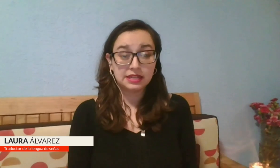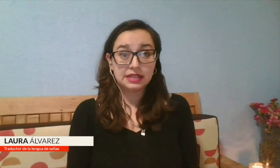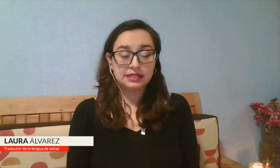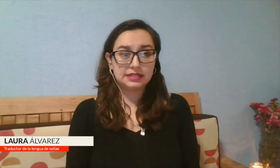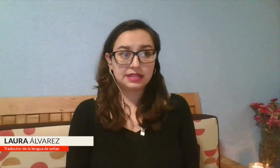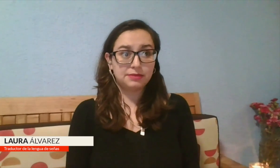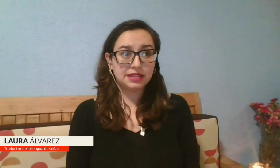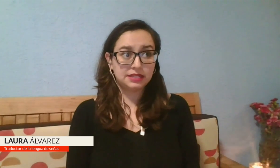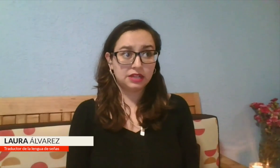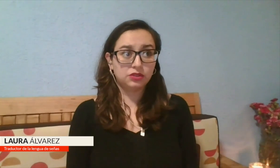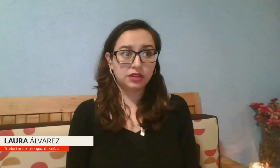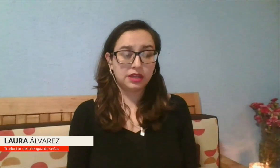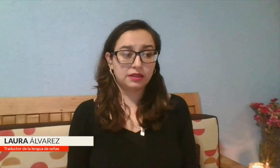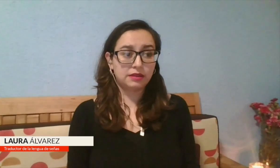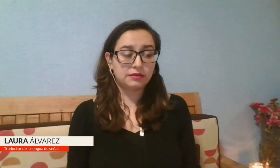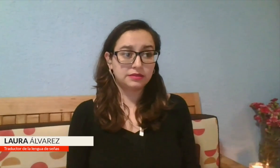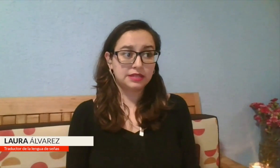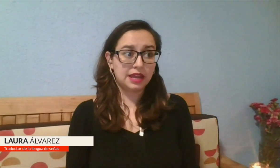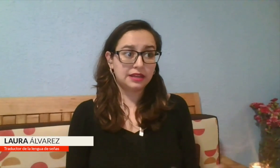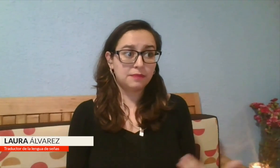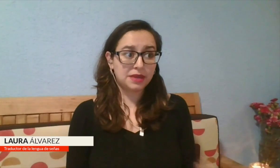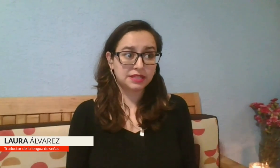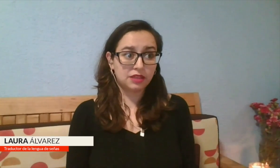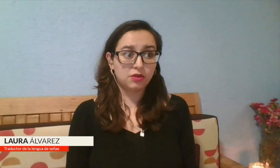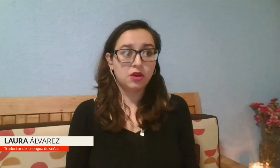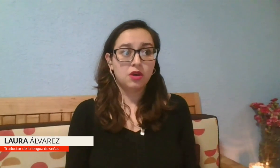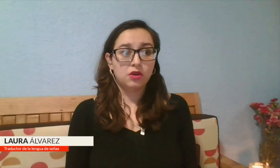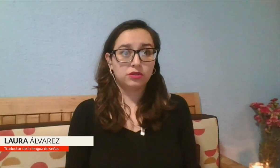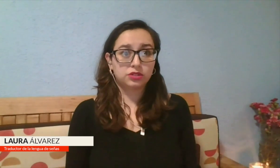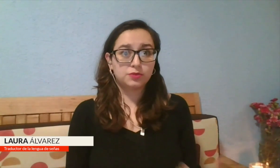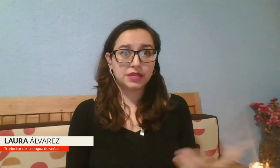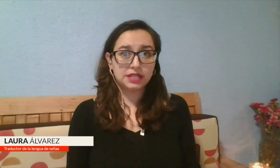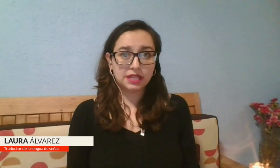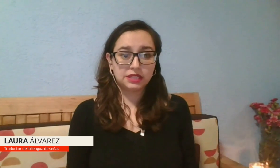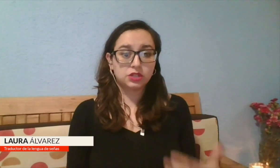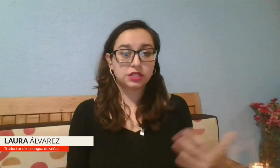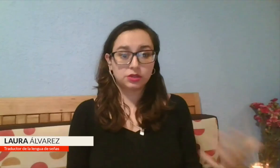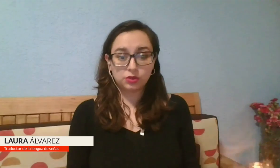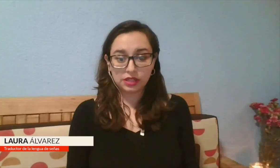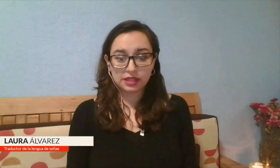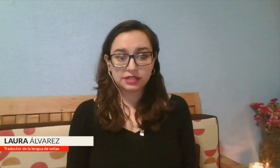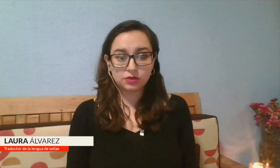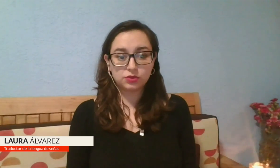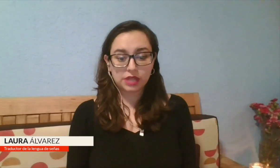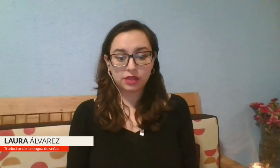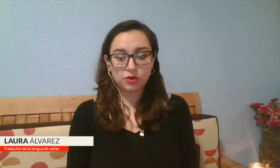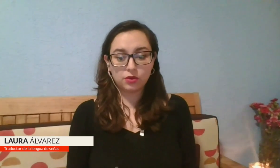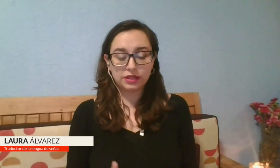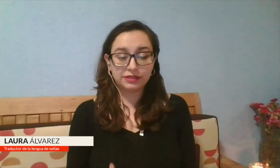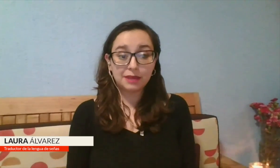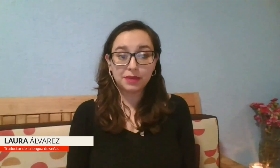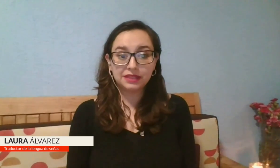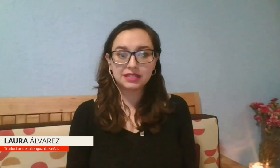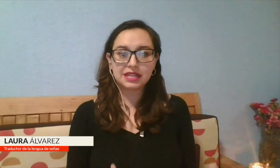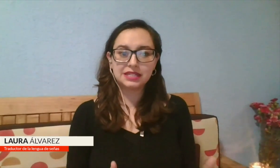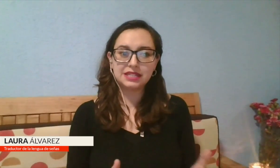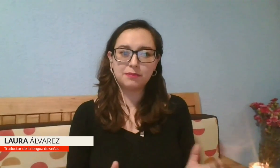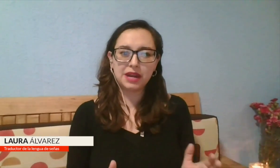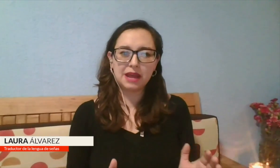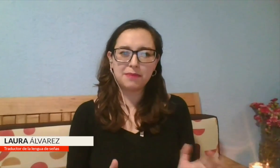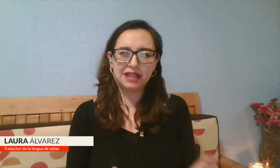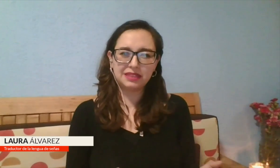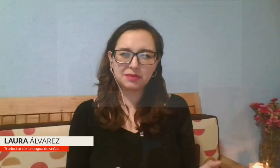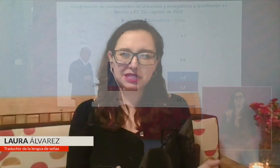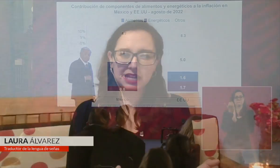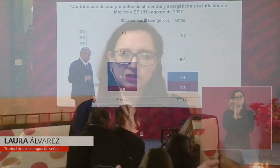señas, si bien es cierto que ya en el pasado otros presidentes y otras autoridades han usado intérpretes, casi